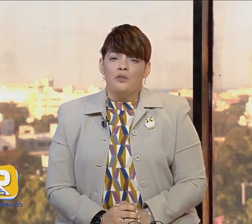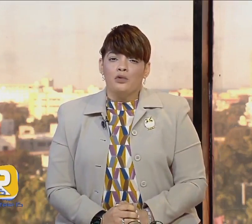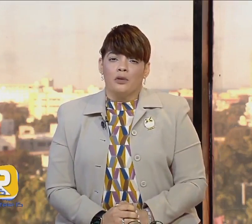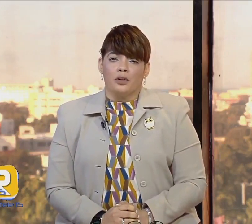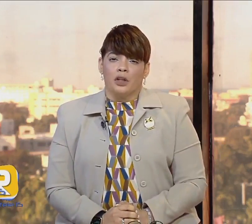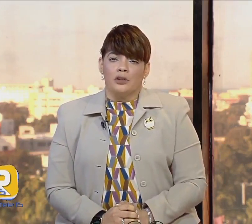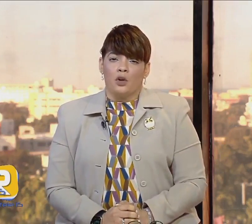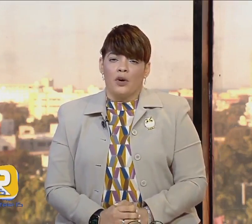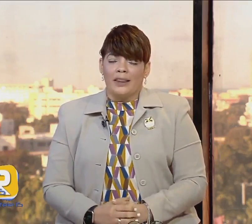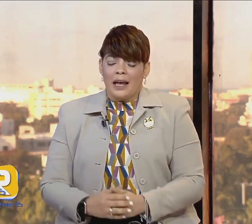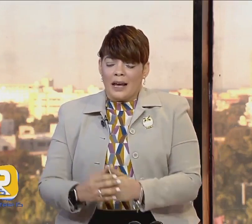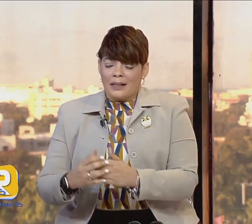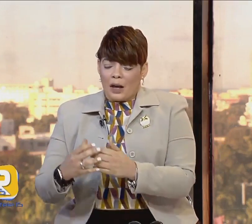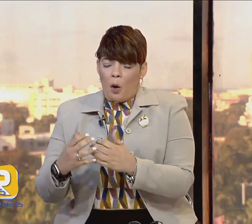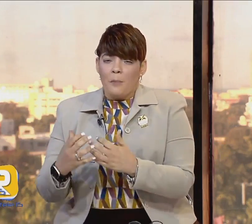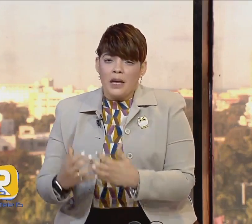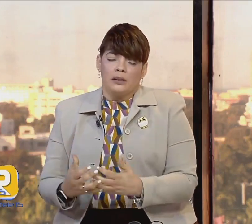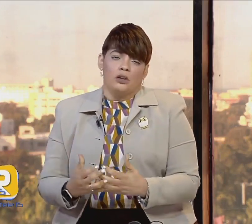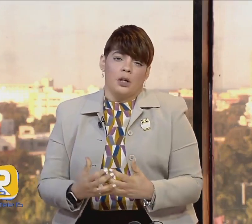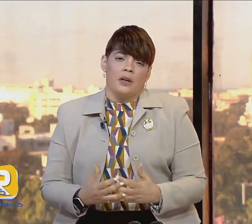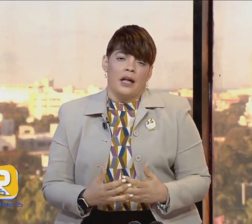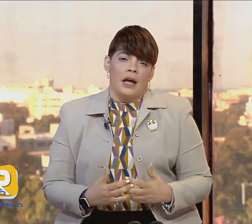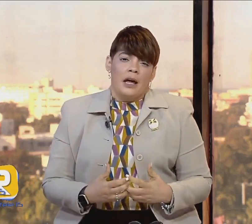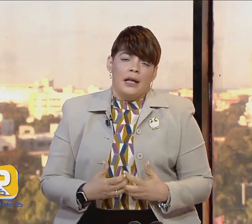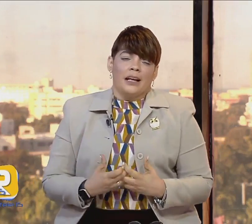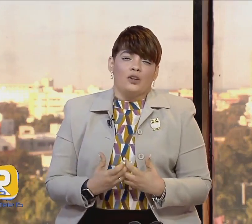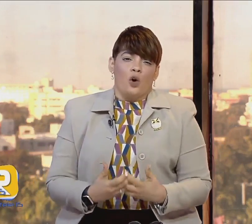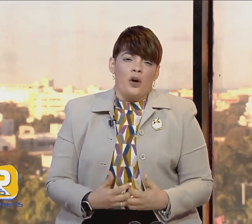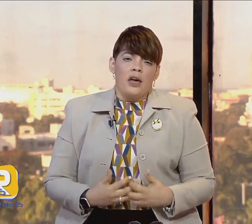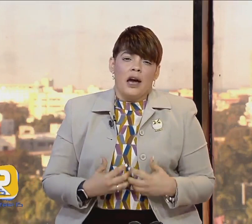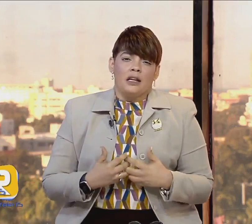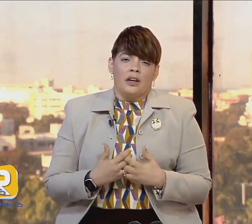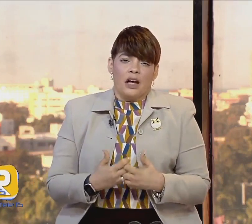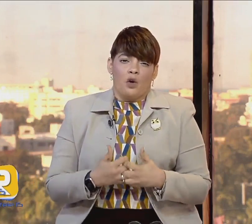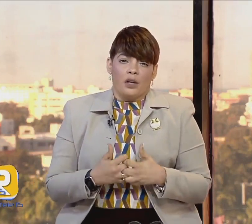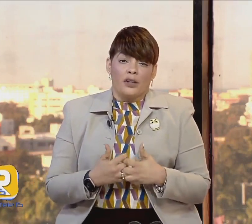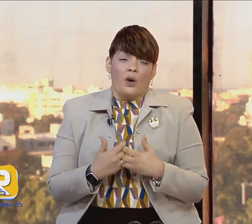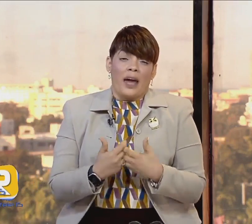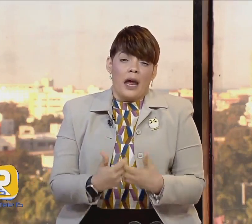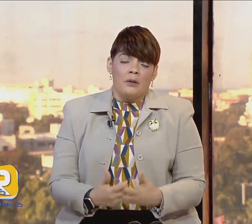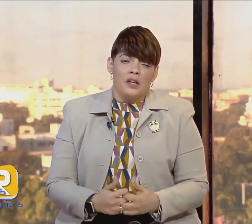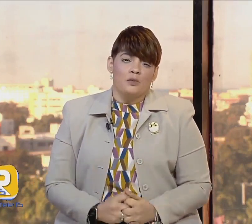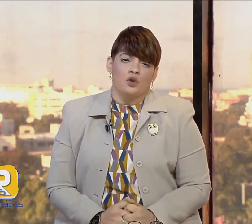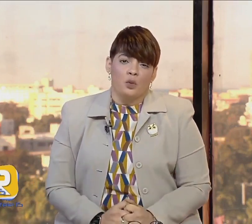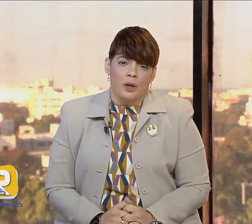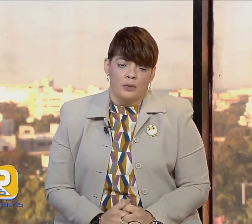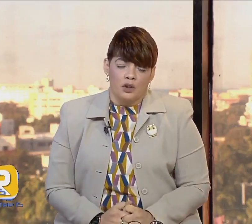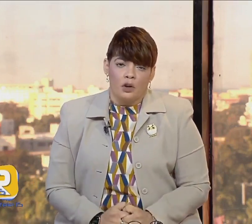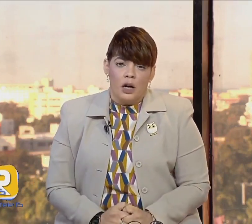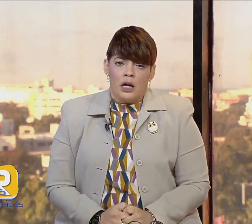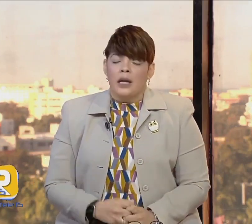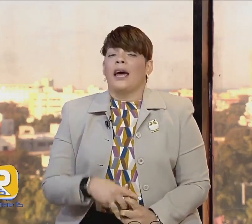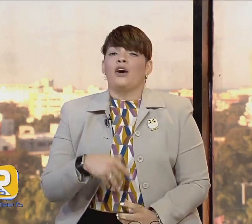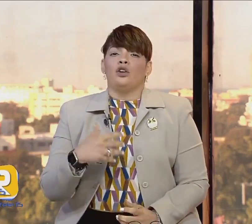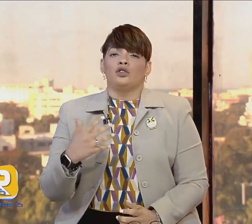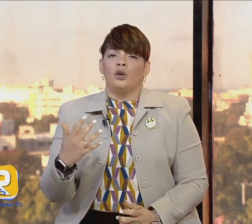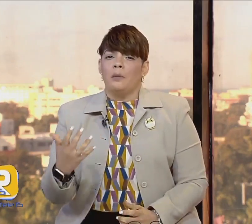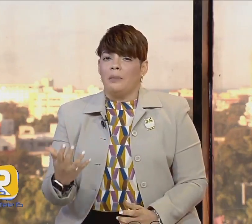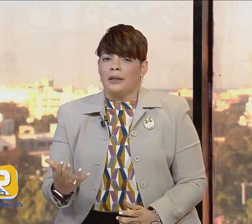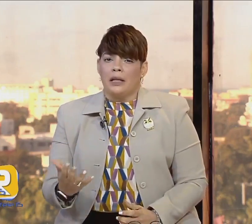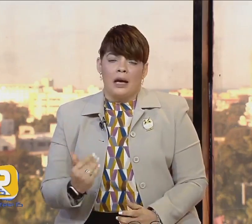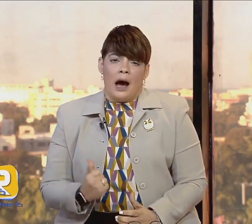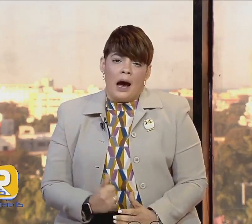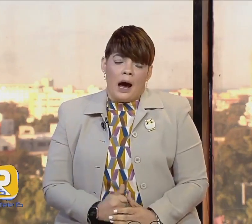con este muro fronterizo, con este comienzo a nivel de tecnología, a nivel de concreto que él mismo supervisó y que